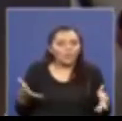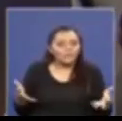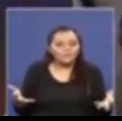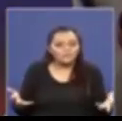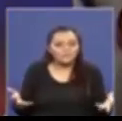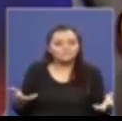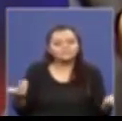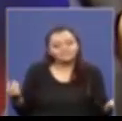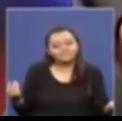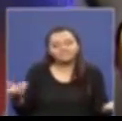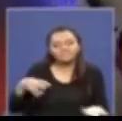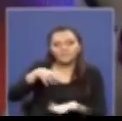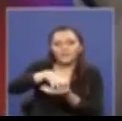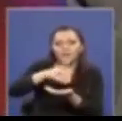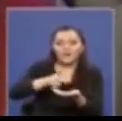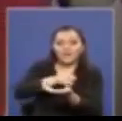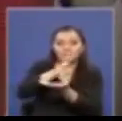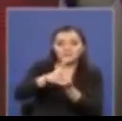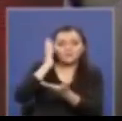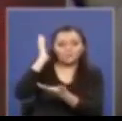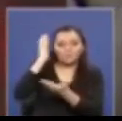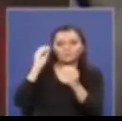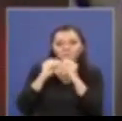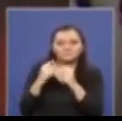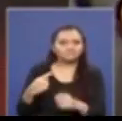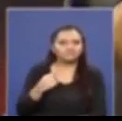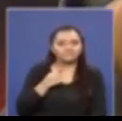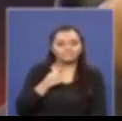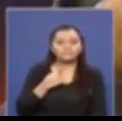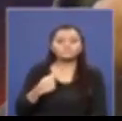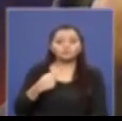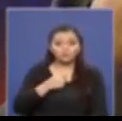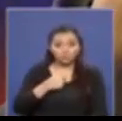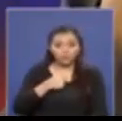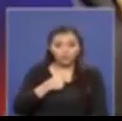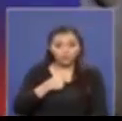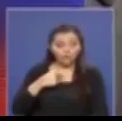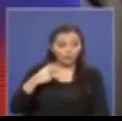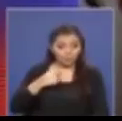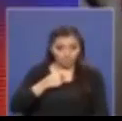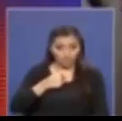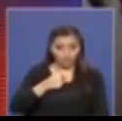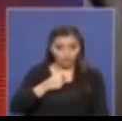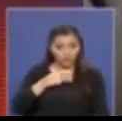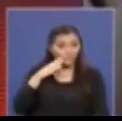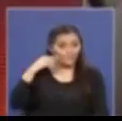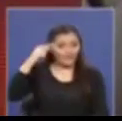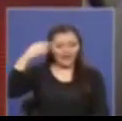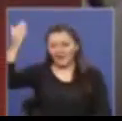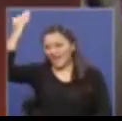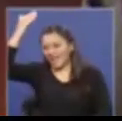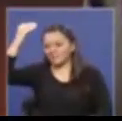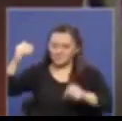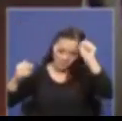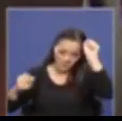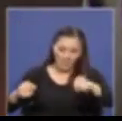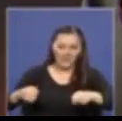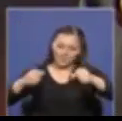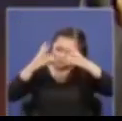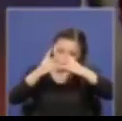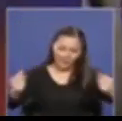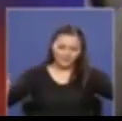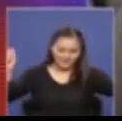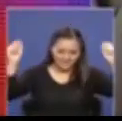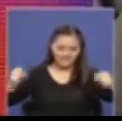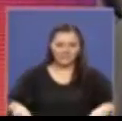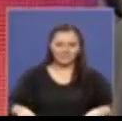la provincia del Carchi. No podemos hacer milagros, no somos demagogos, ofrecer lo que no podemos cumplir. Pero qué cariño